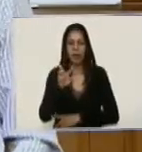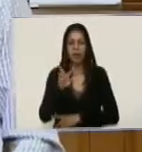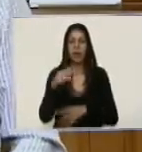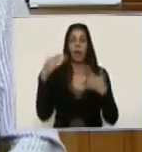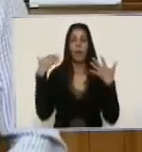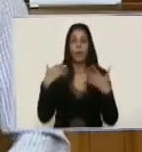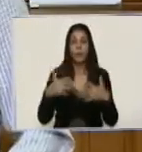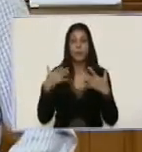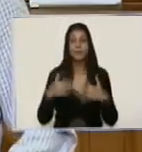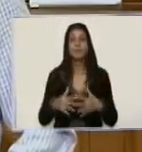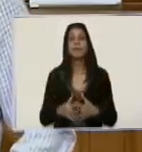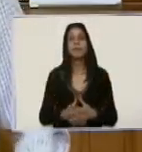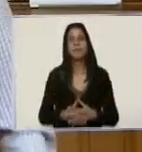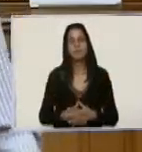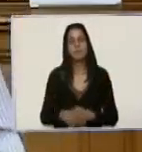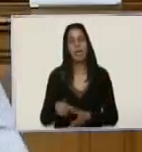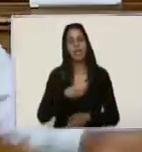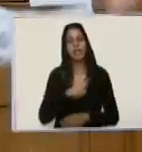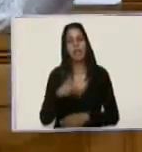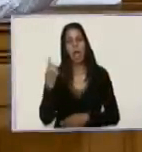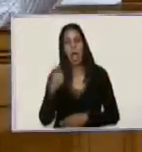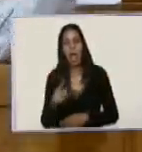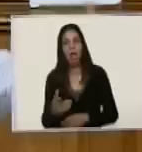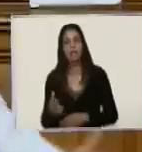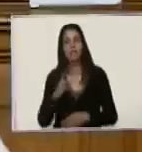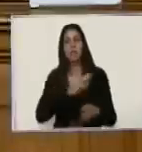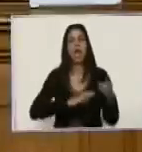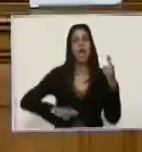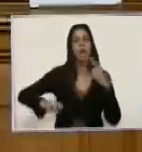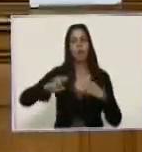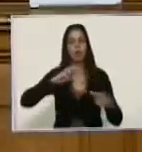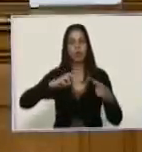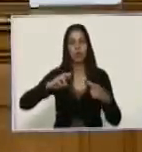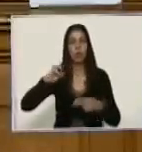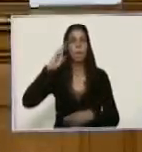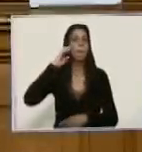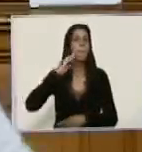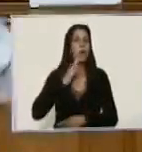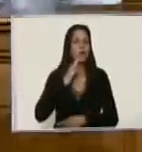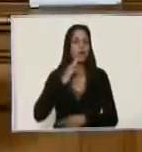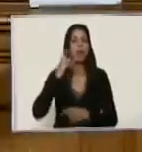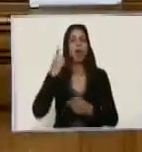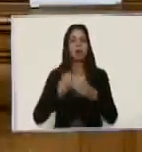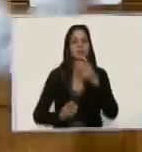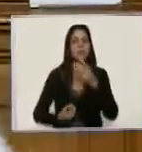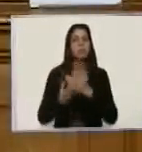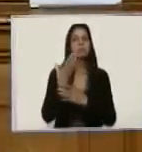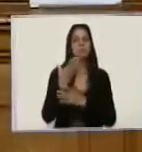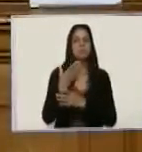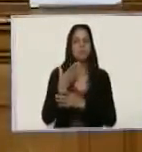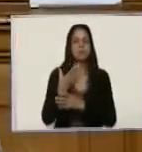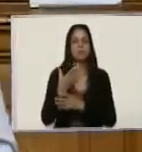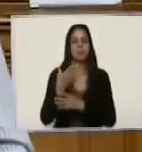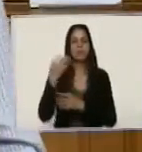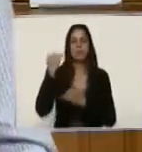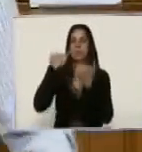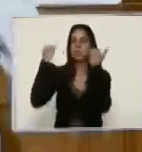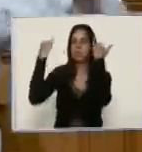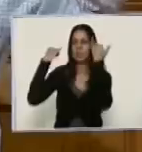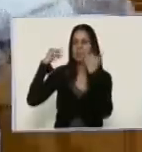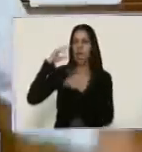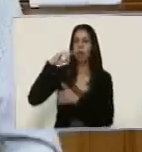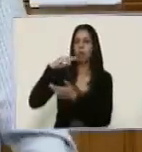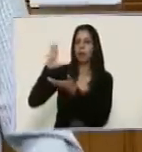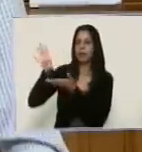menos tenemos la revolución bolivariana, el ideario de Bolívar y